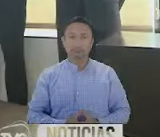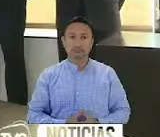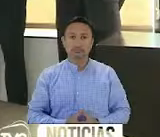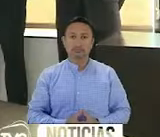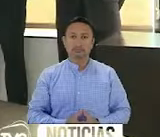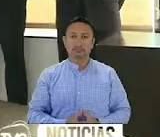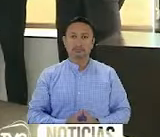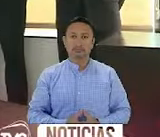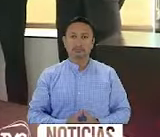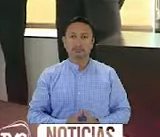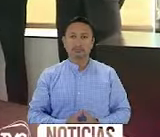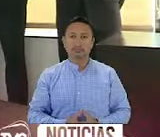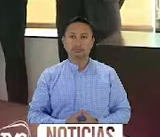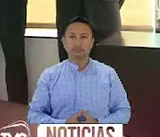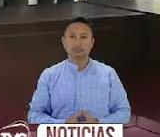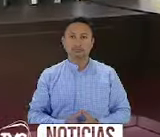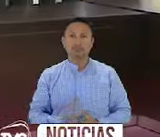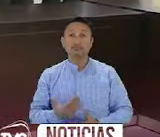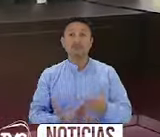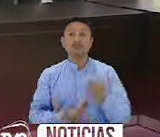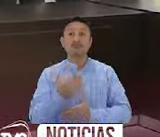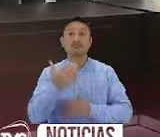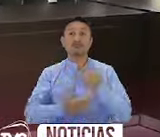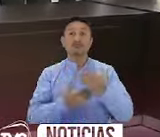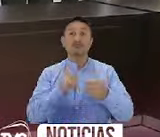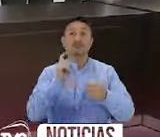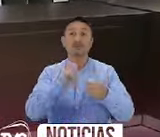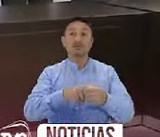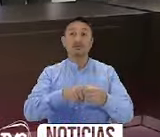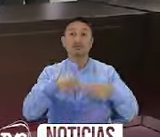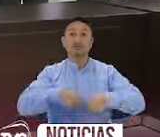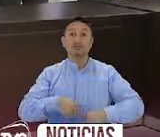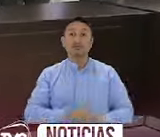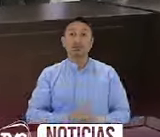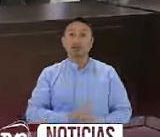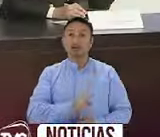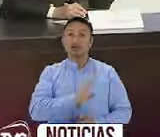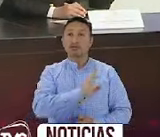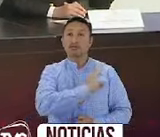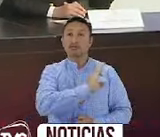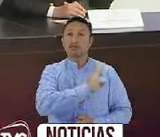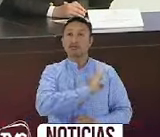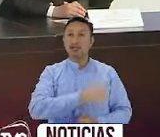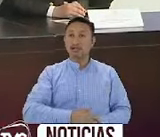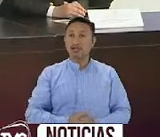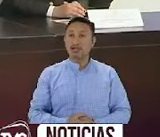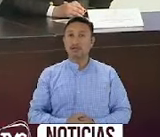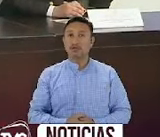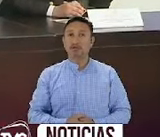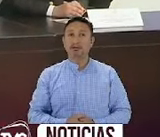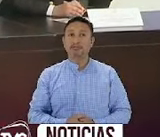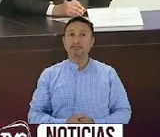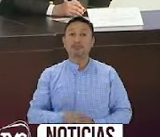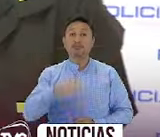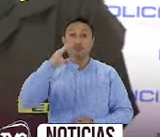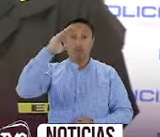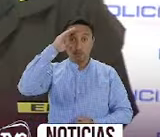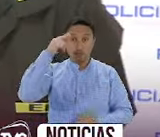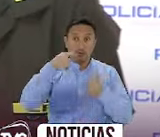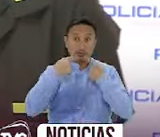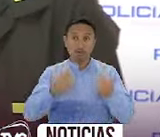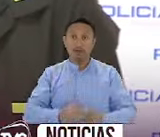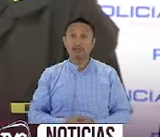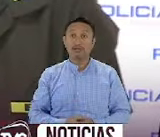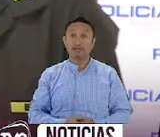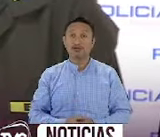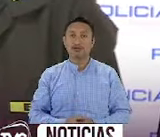Un nuevo proceso de reclutamiento para aspirantes técnicos operativos fue convocado por la Policía Nacional. Las plazas disponibles